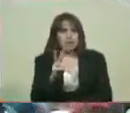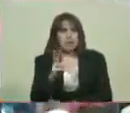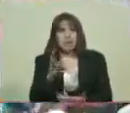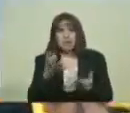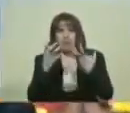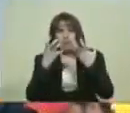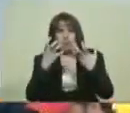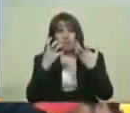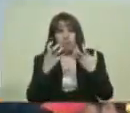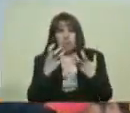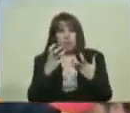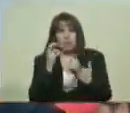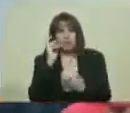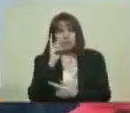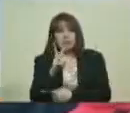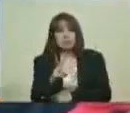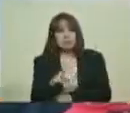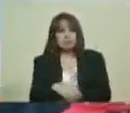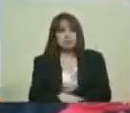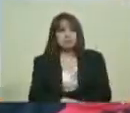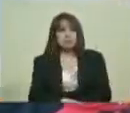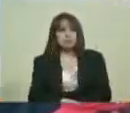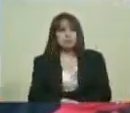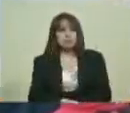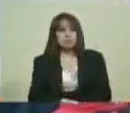a punta, la avenida Bolívar.